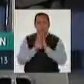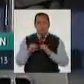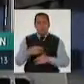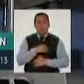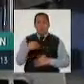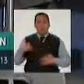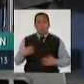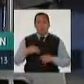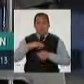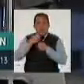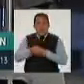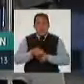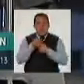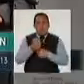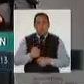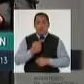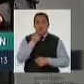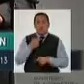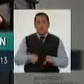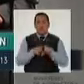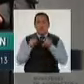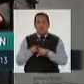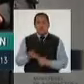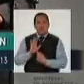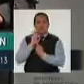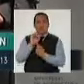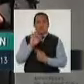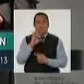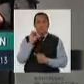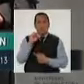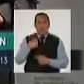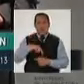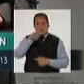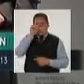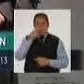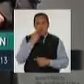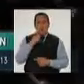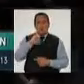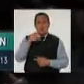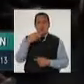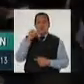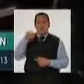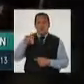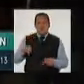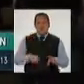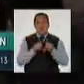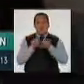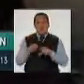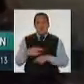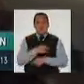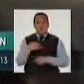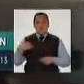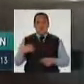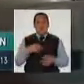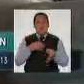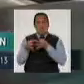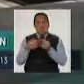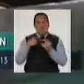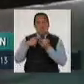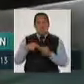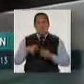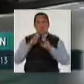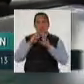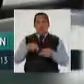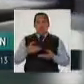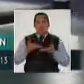el ministro de Agricultura Milton Bonjese y el representante de la FAO en el Perú, John Praising. El titular de Agricultura destacó los